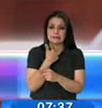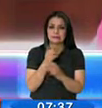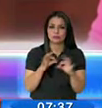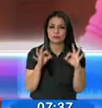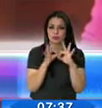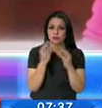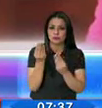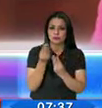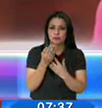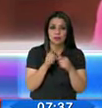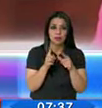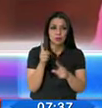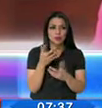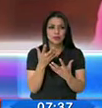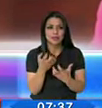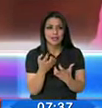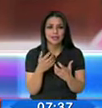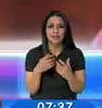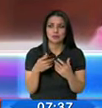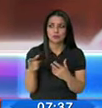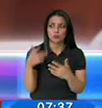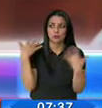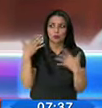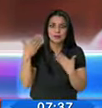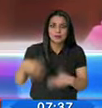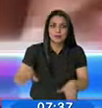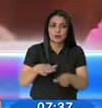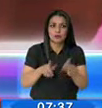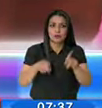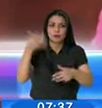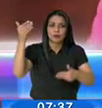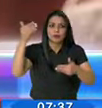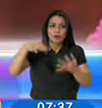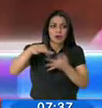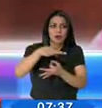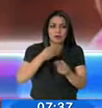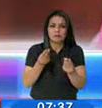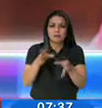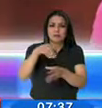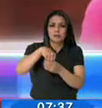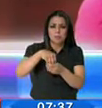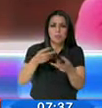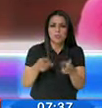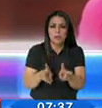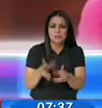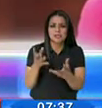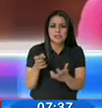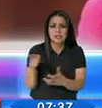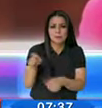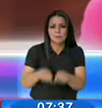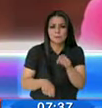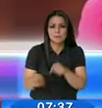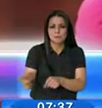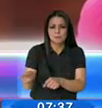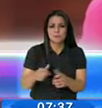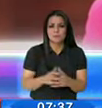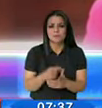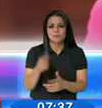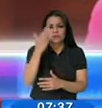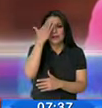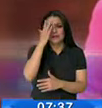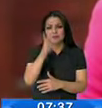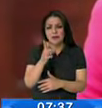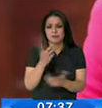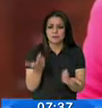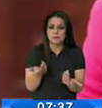habían interesados en que eso trascienda desde sectores políticos y sobre todo al interno, que ya hemos visto cuáles han sido sus prácticas,